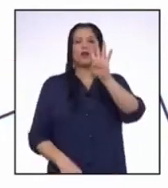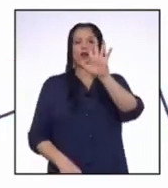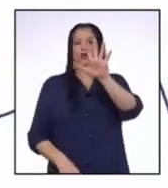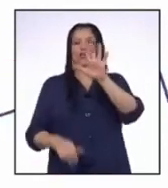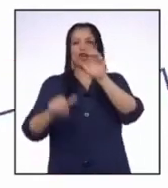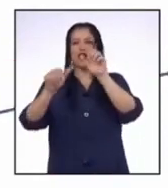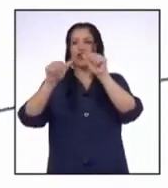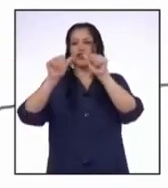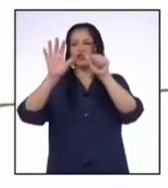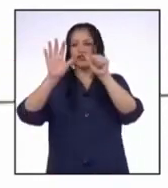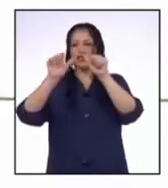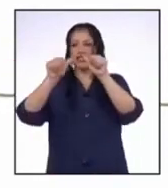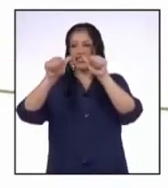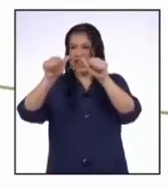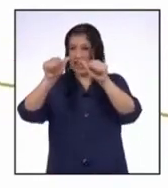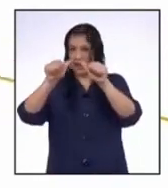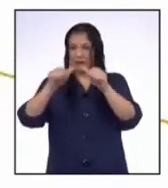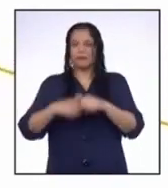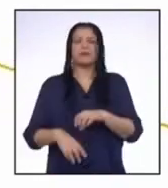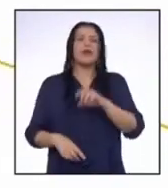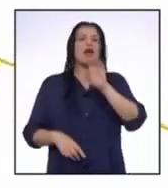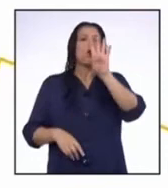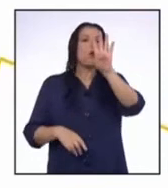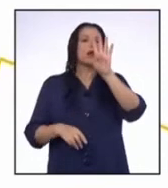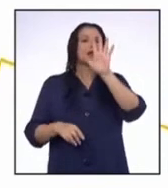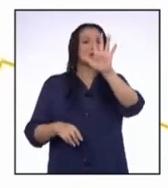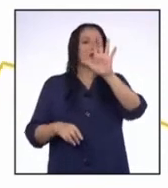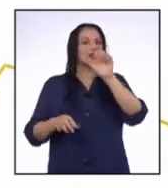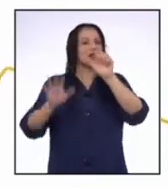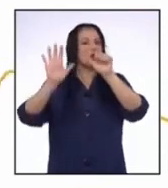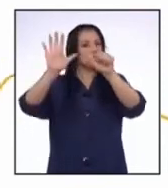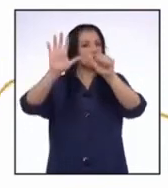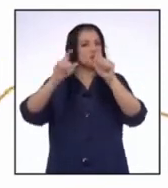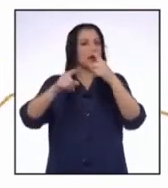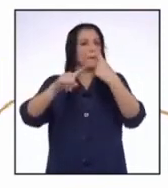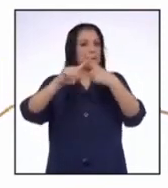por 3. Me da como producto parcial